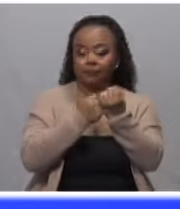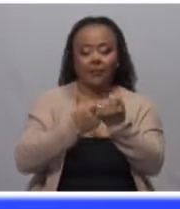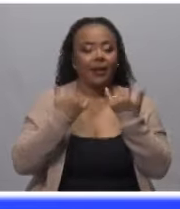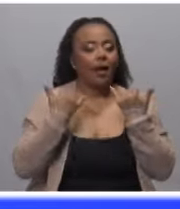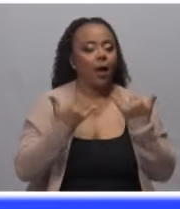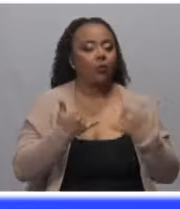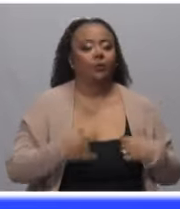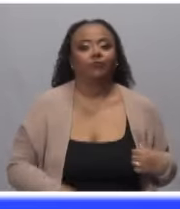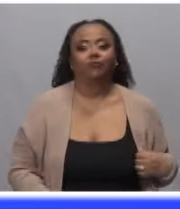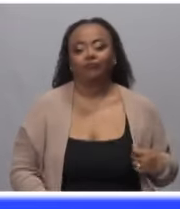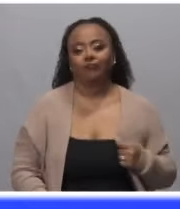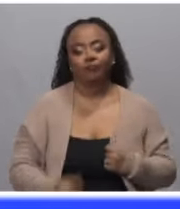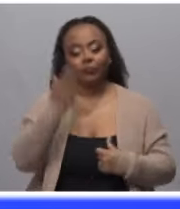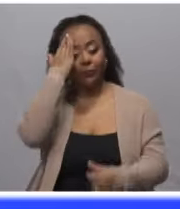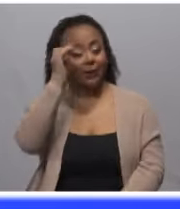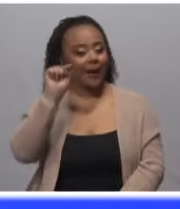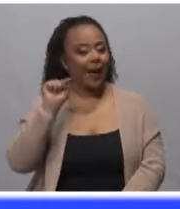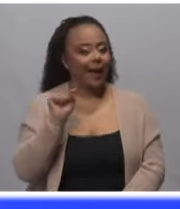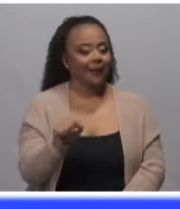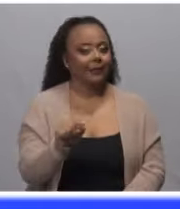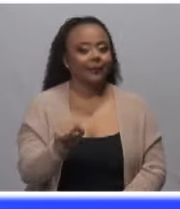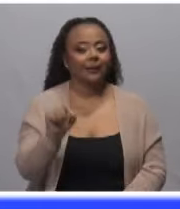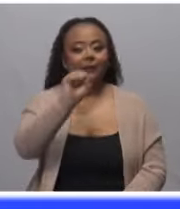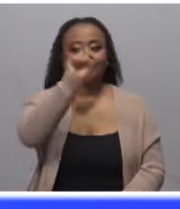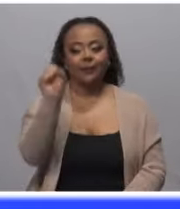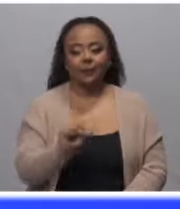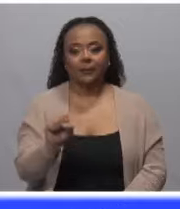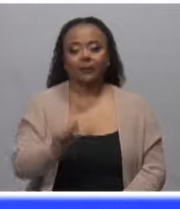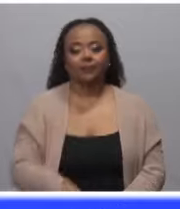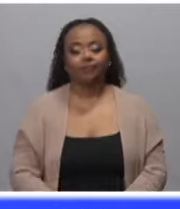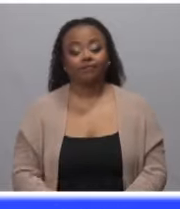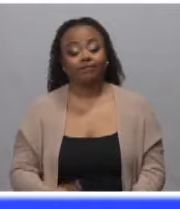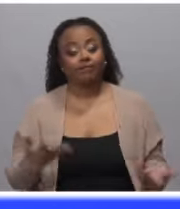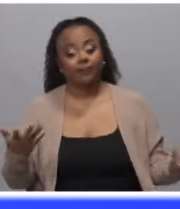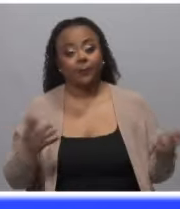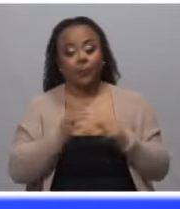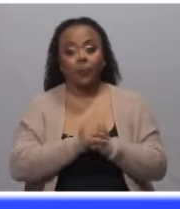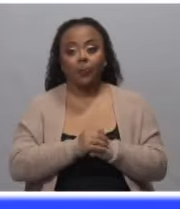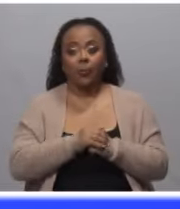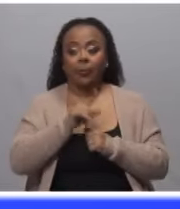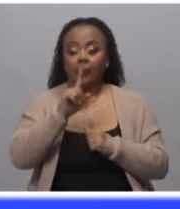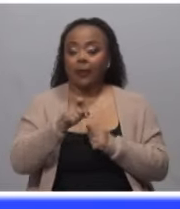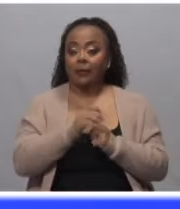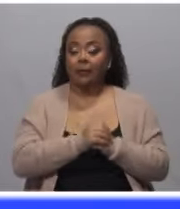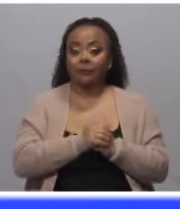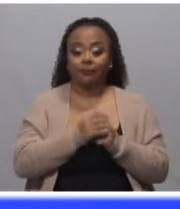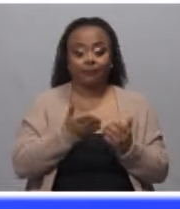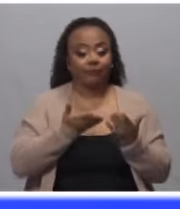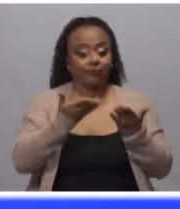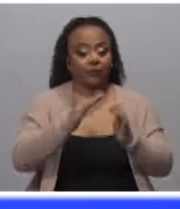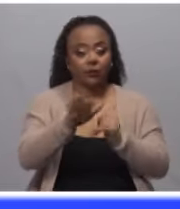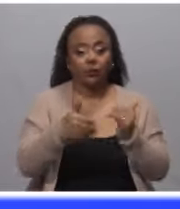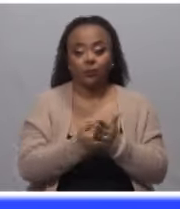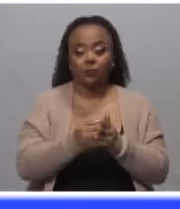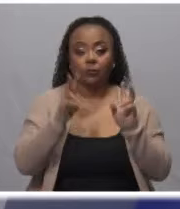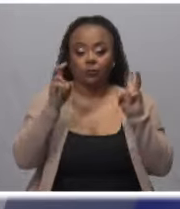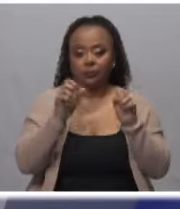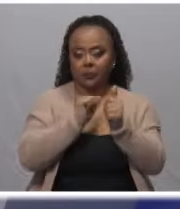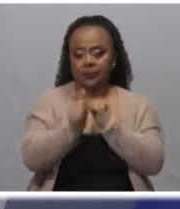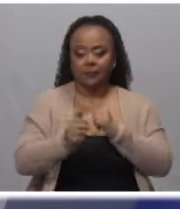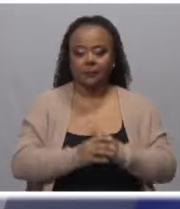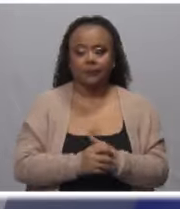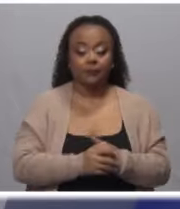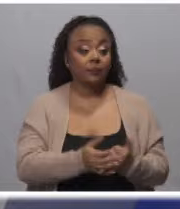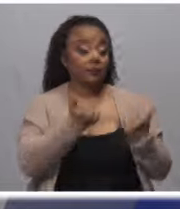ahora porque ahí es donde saprisa pues tiene que poner la carne en el asador verdad uno supone que pasará esta ahora los